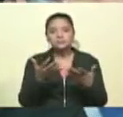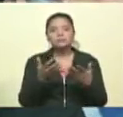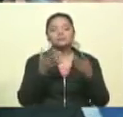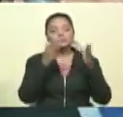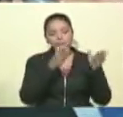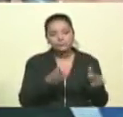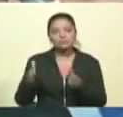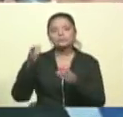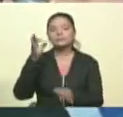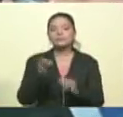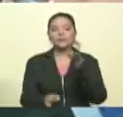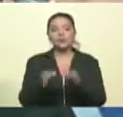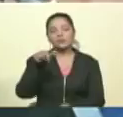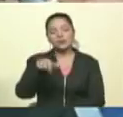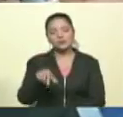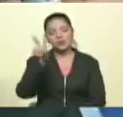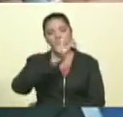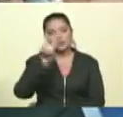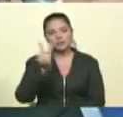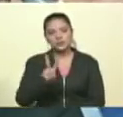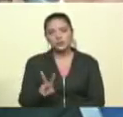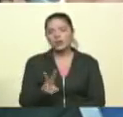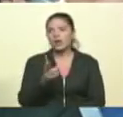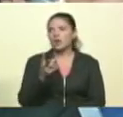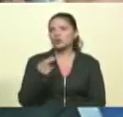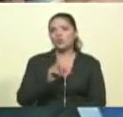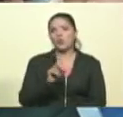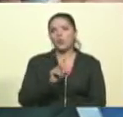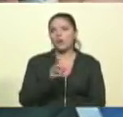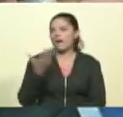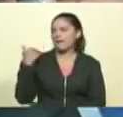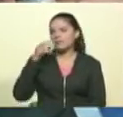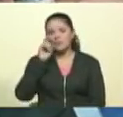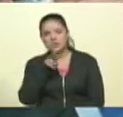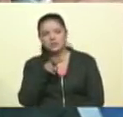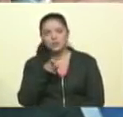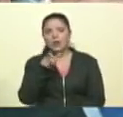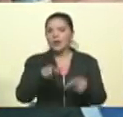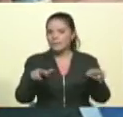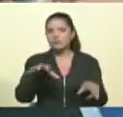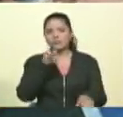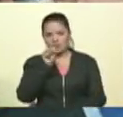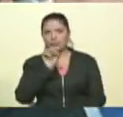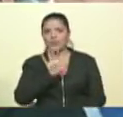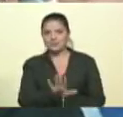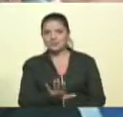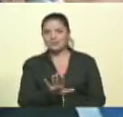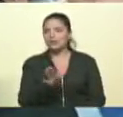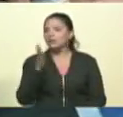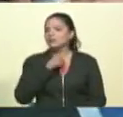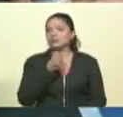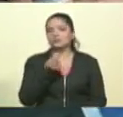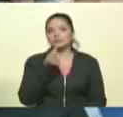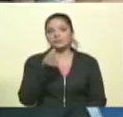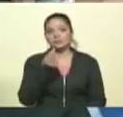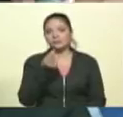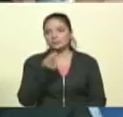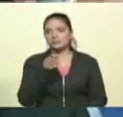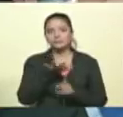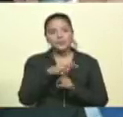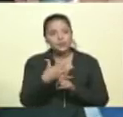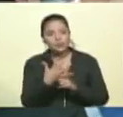orden, justicia en Venezuela. No es, como se ha visto y la gente así lo ha entendido, ningún tipo de